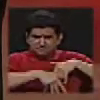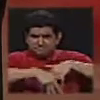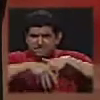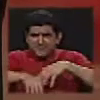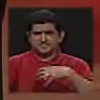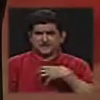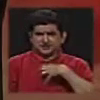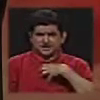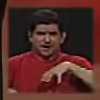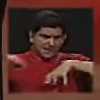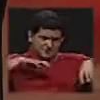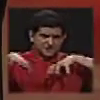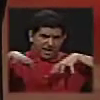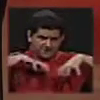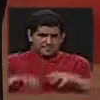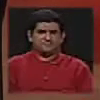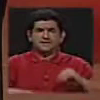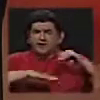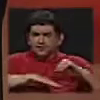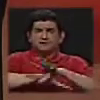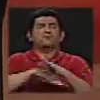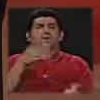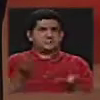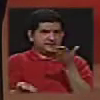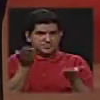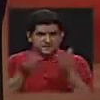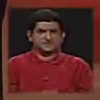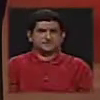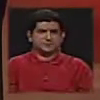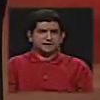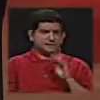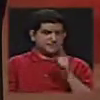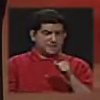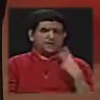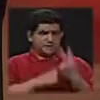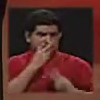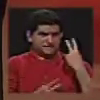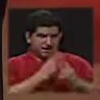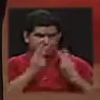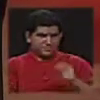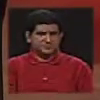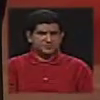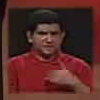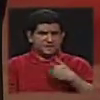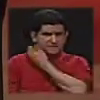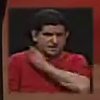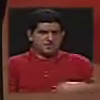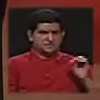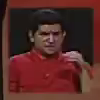manifestaciones, protestas, movimientos que incidan dentro de esa visita del presidente